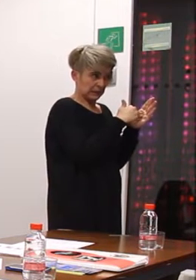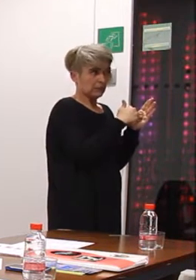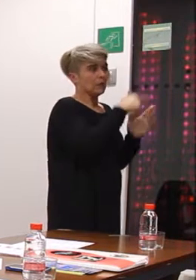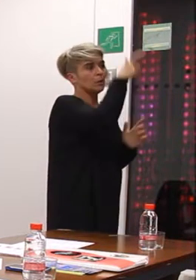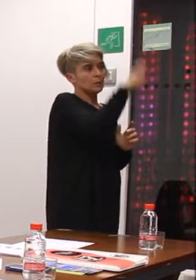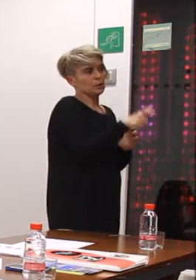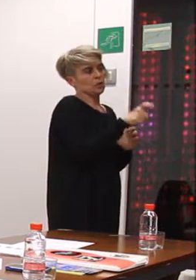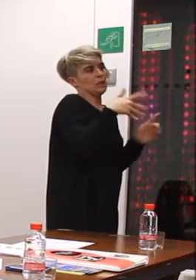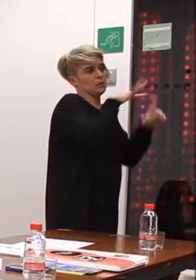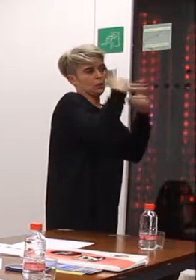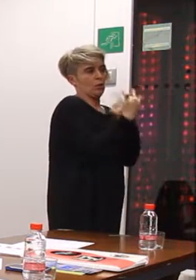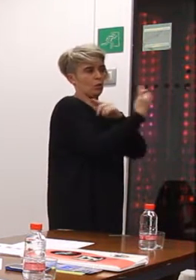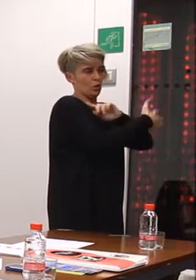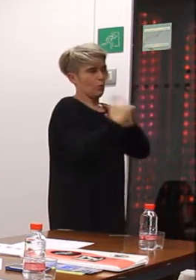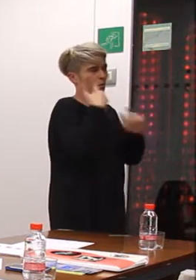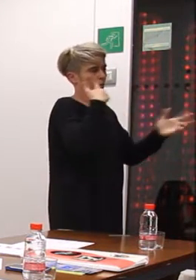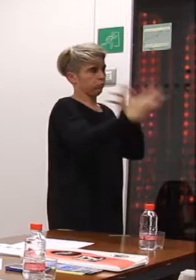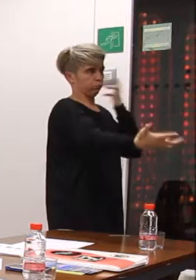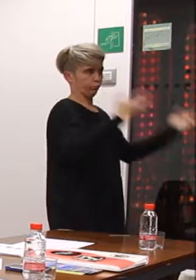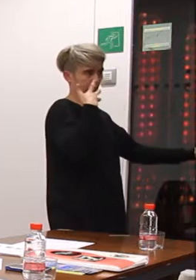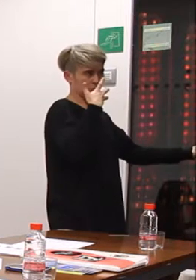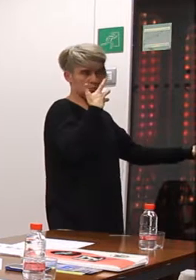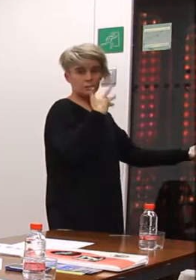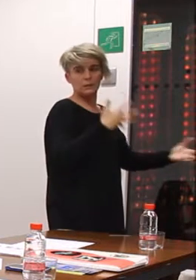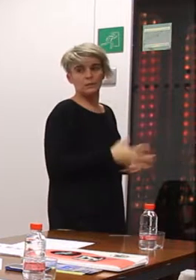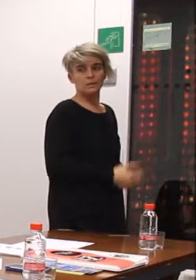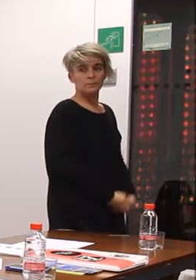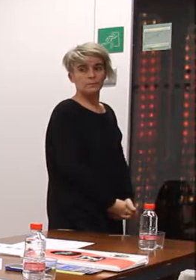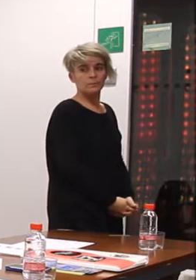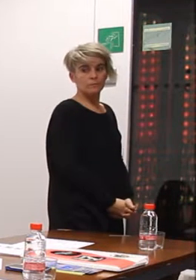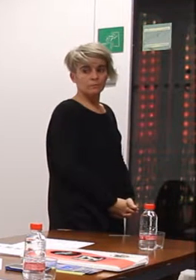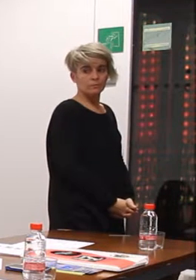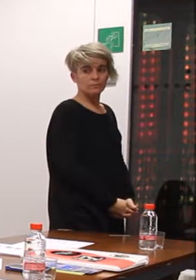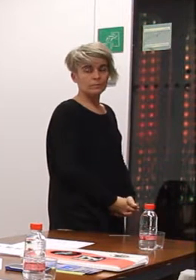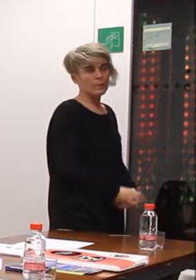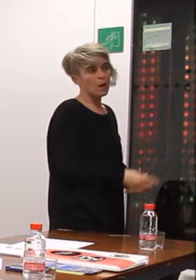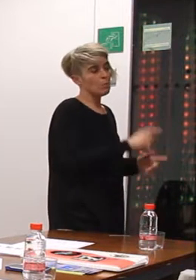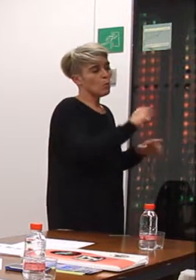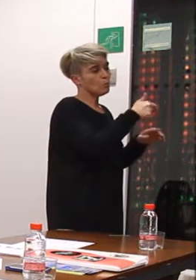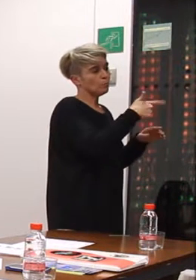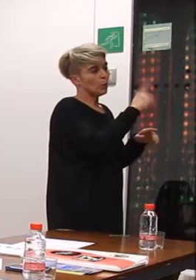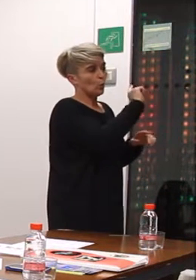Es bastante alarmante. Por una parte, hay una reducción